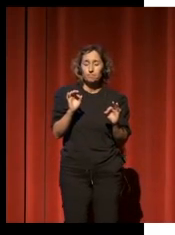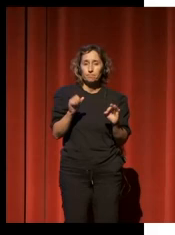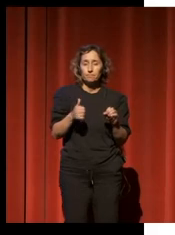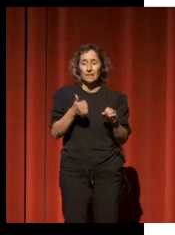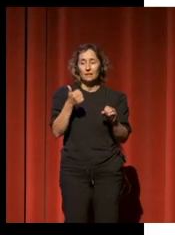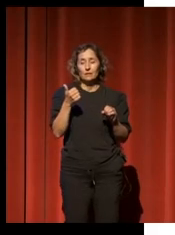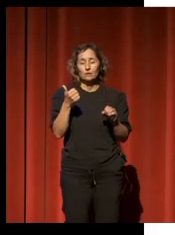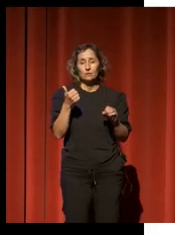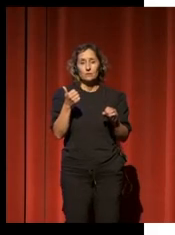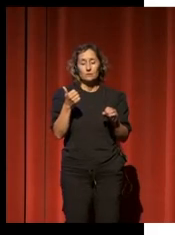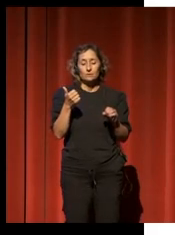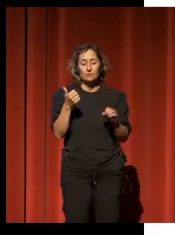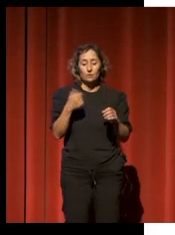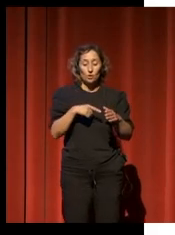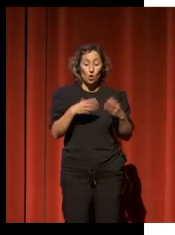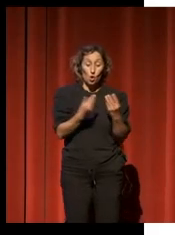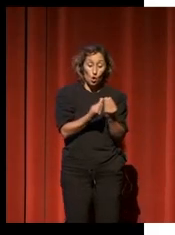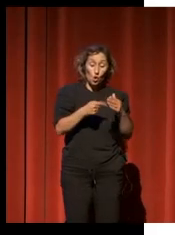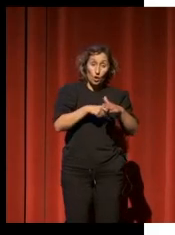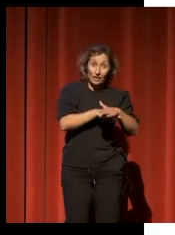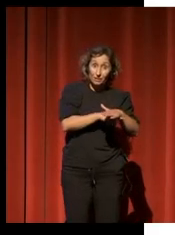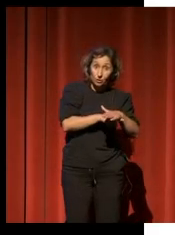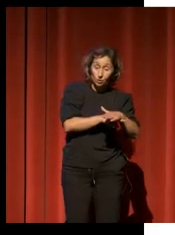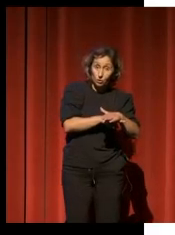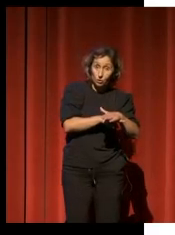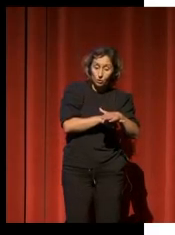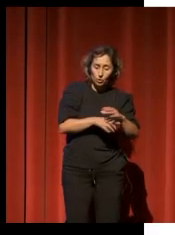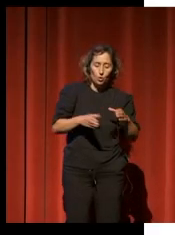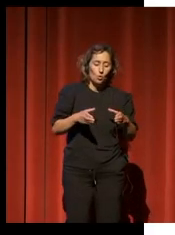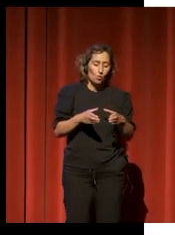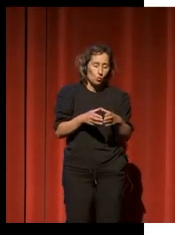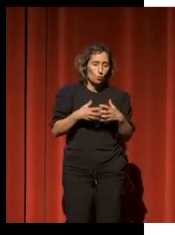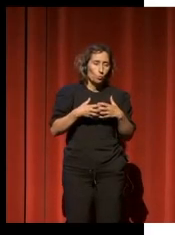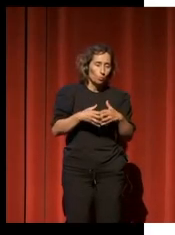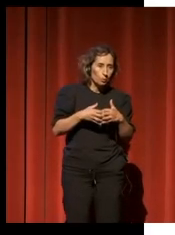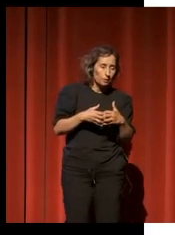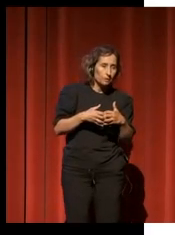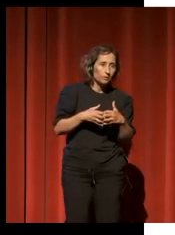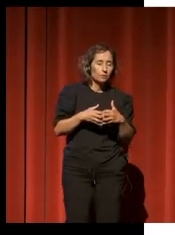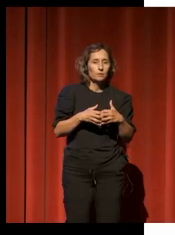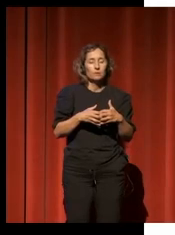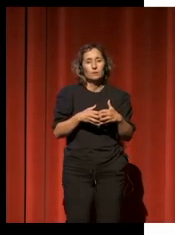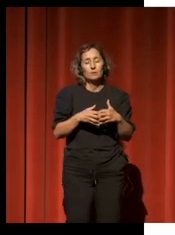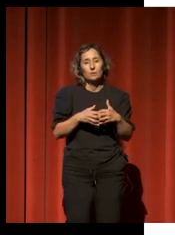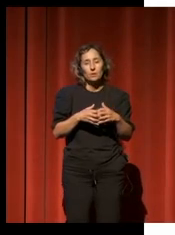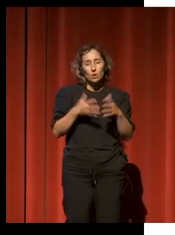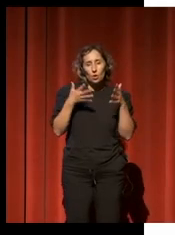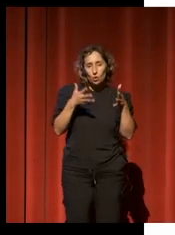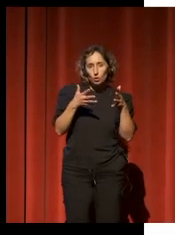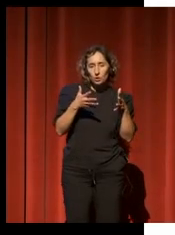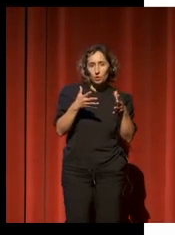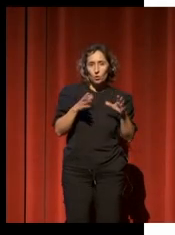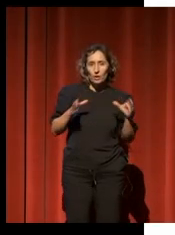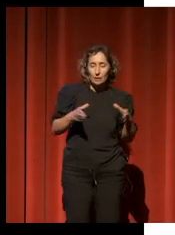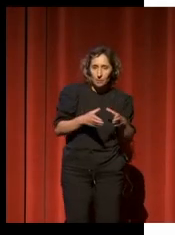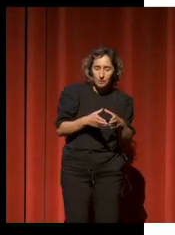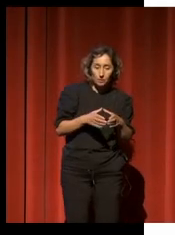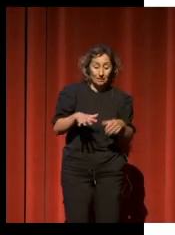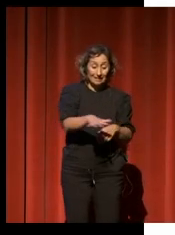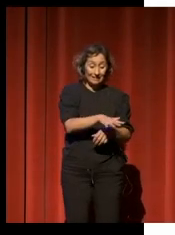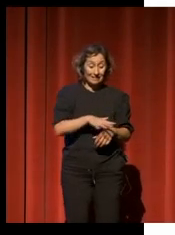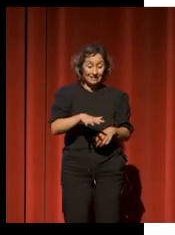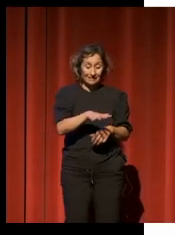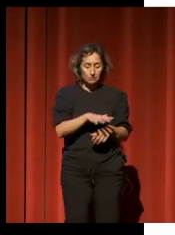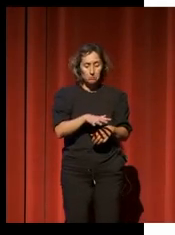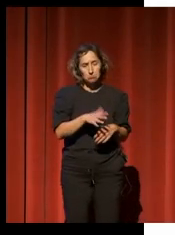las de la congestión suele aparecer esta idea de grupo motor comisión de seguimiento consejo de equipamiento es decir espacios